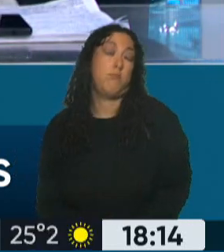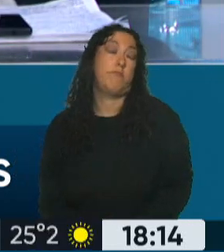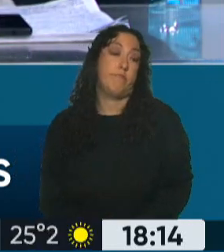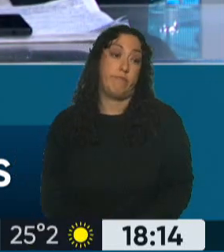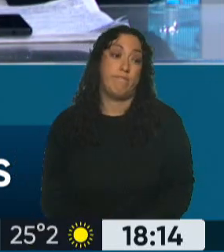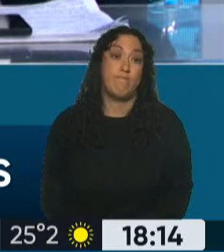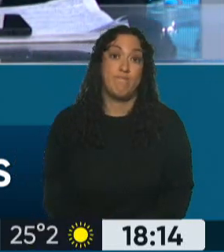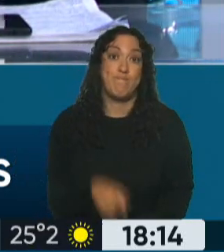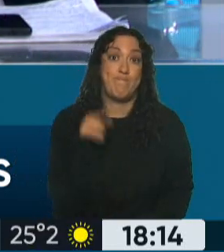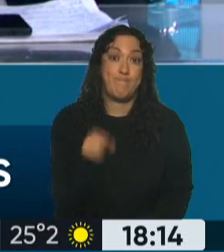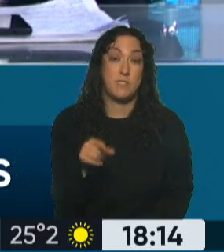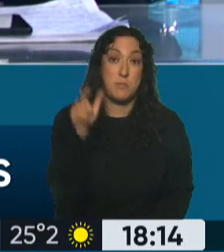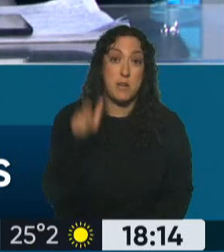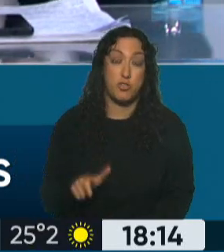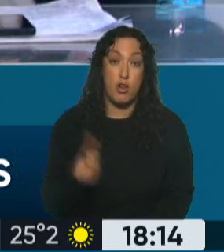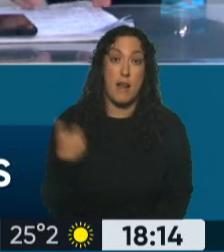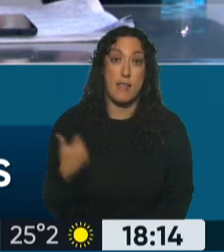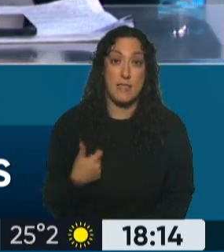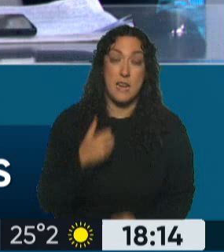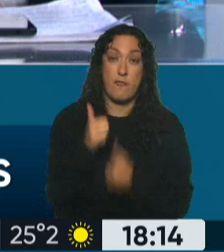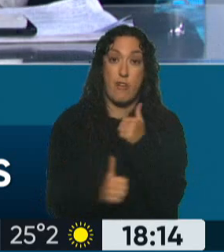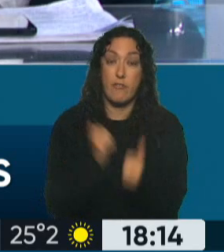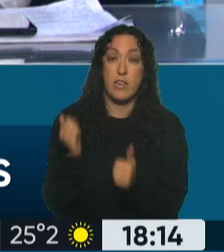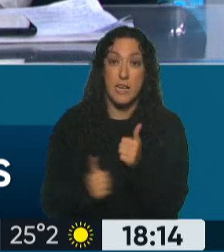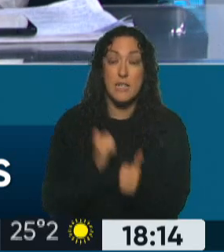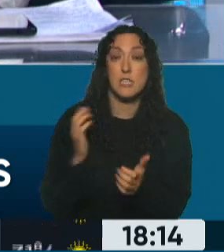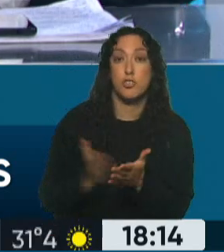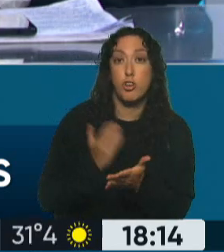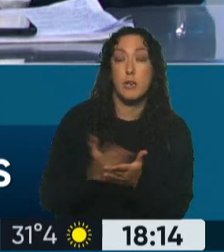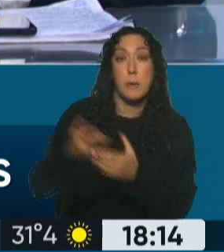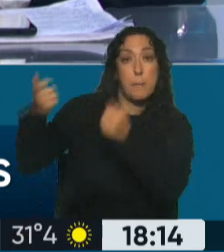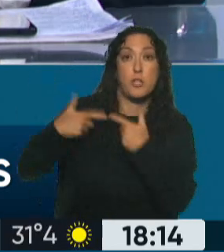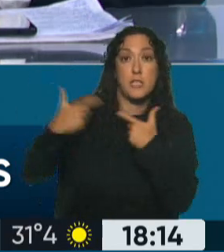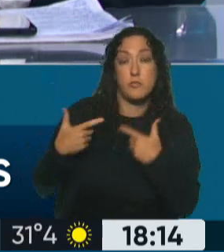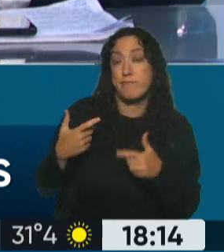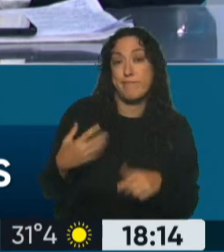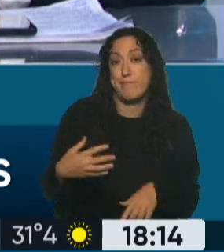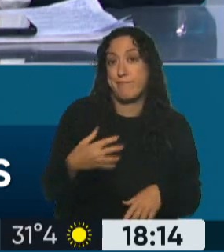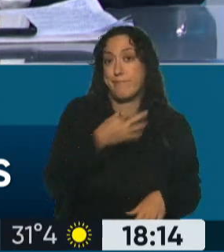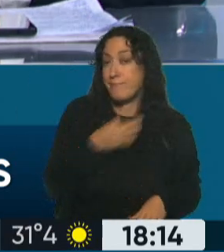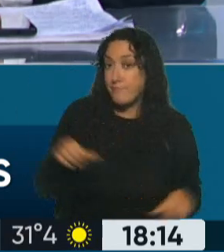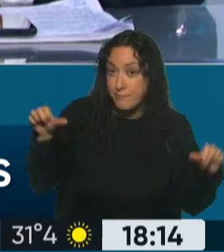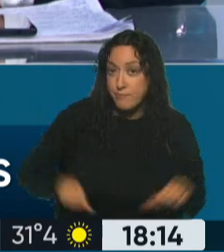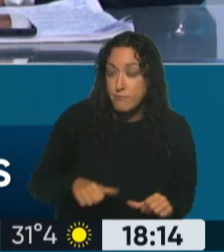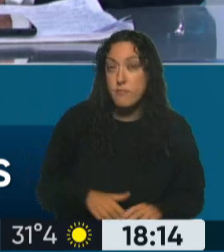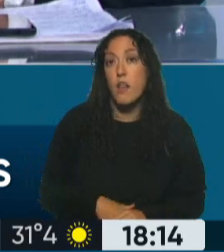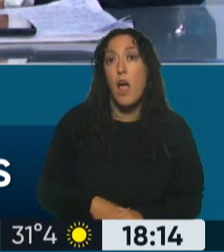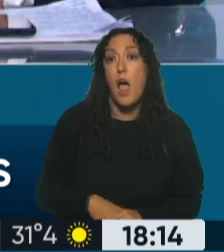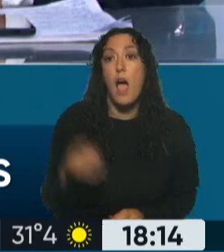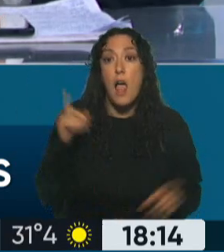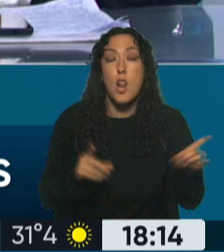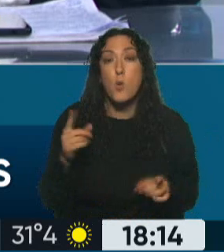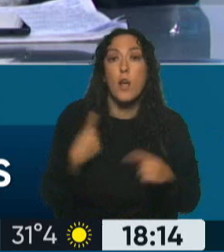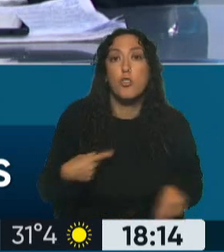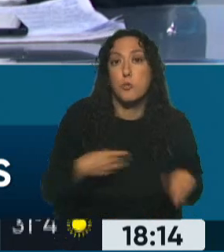eh fabricante argentino que importa ese insumo ya no lo pued puede importar más y sabes lo que están haciendo algunos están estirando lo que